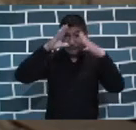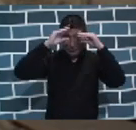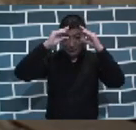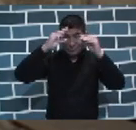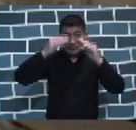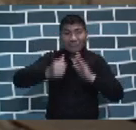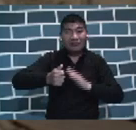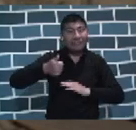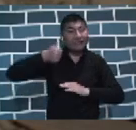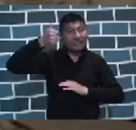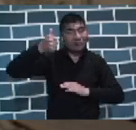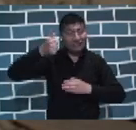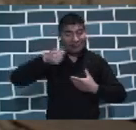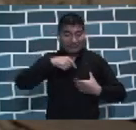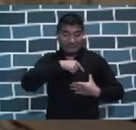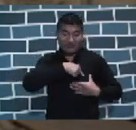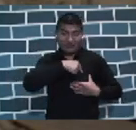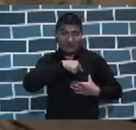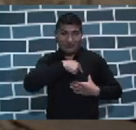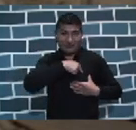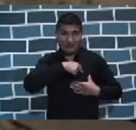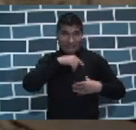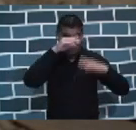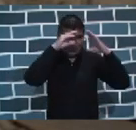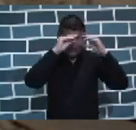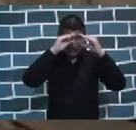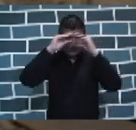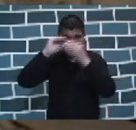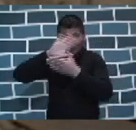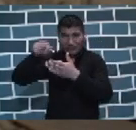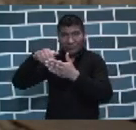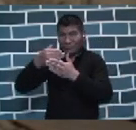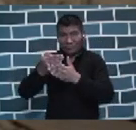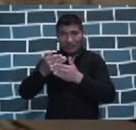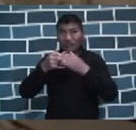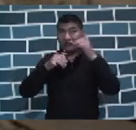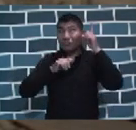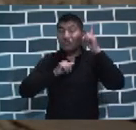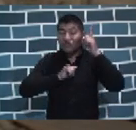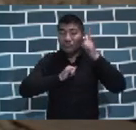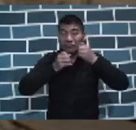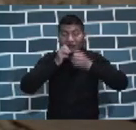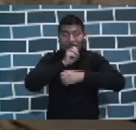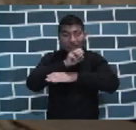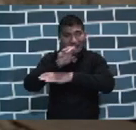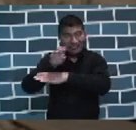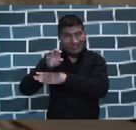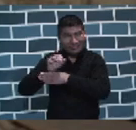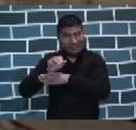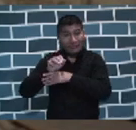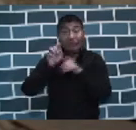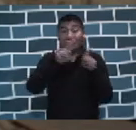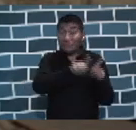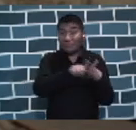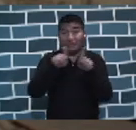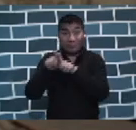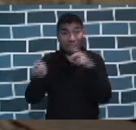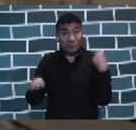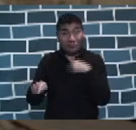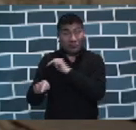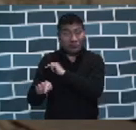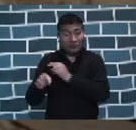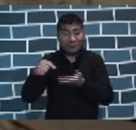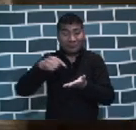interior que enseñará todo lo que yo les he dicho también nosotros en